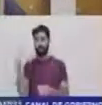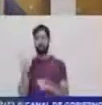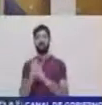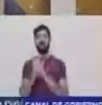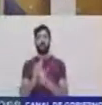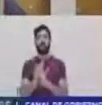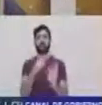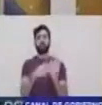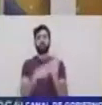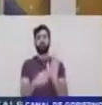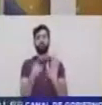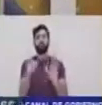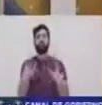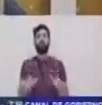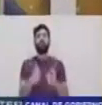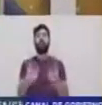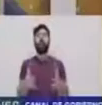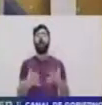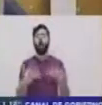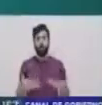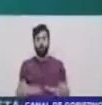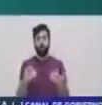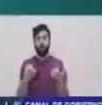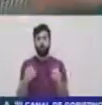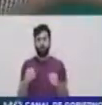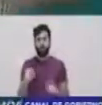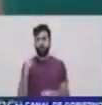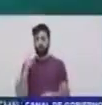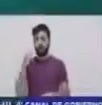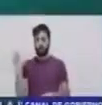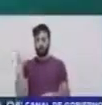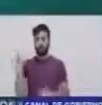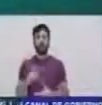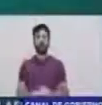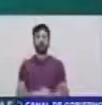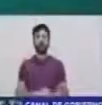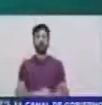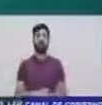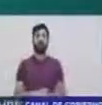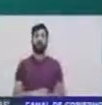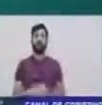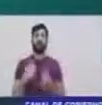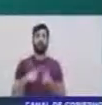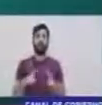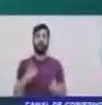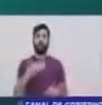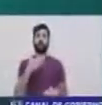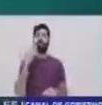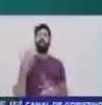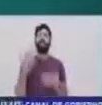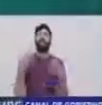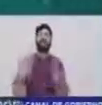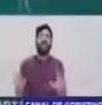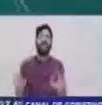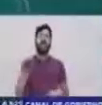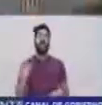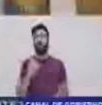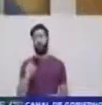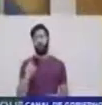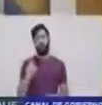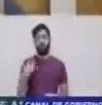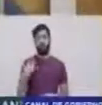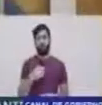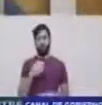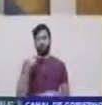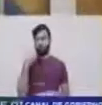poder demostrar o comprobar cómo lograr esto, pero no lo vamos a hacer tan simple como que nos den